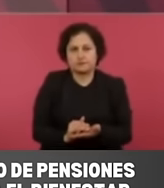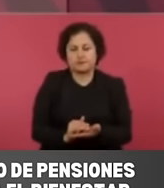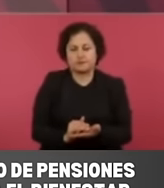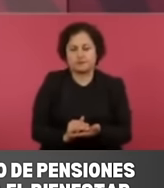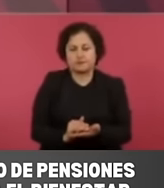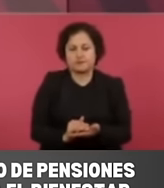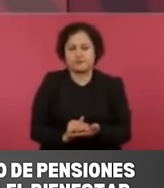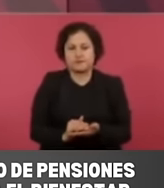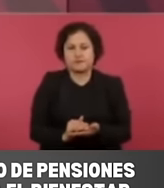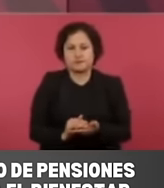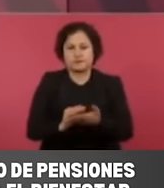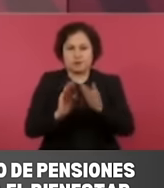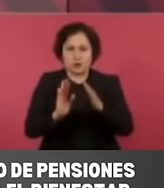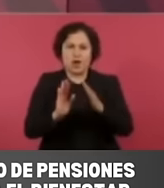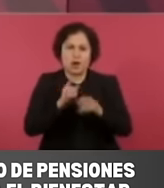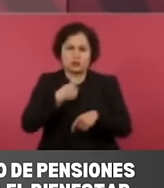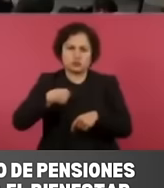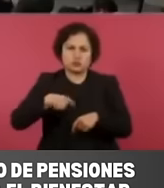con una fórmula.